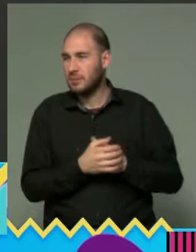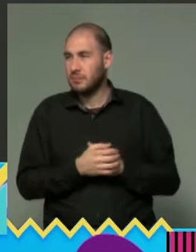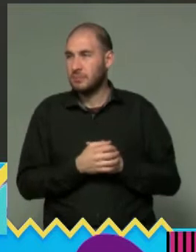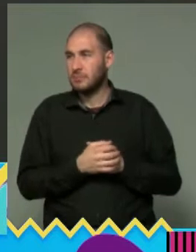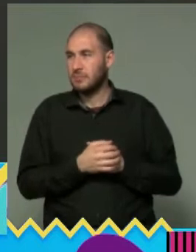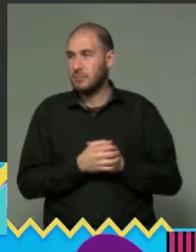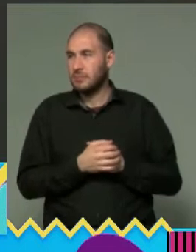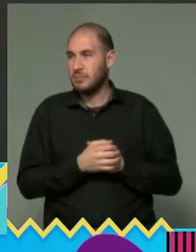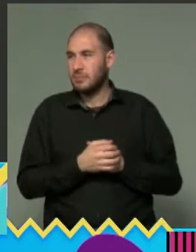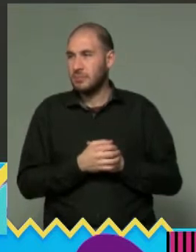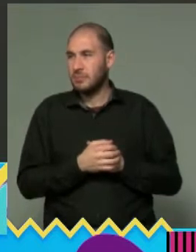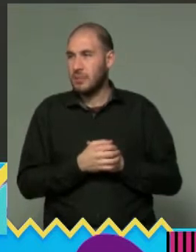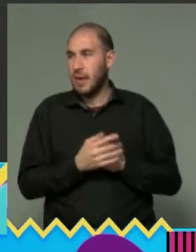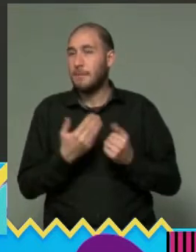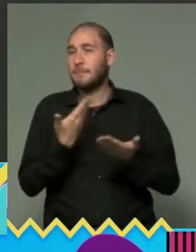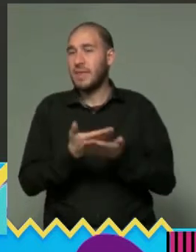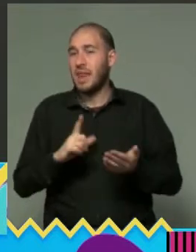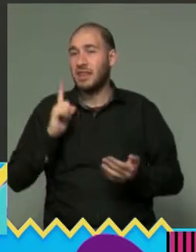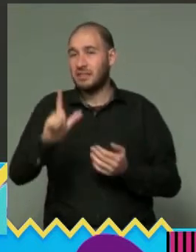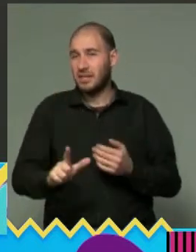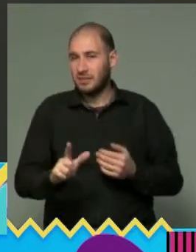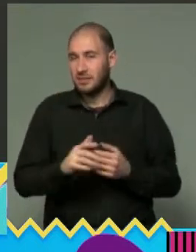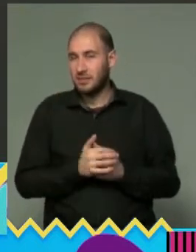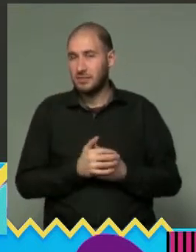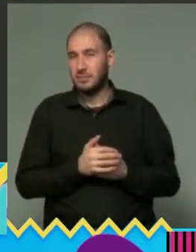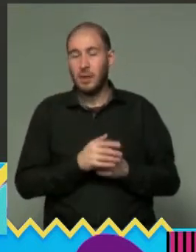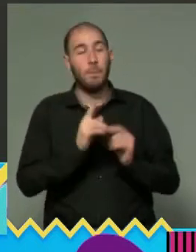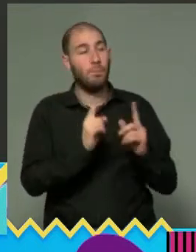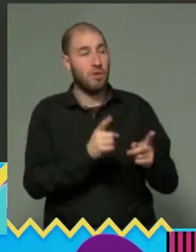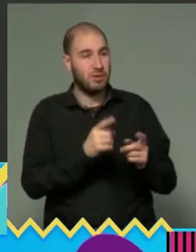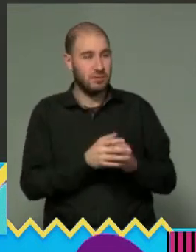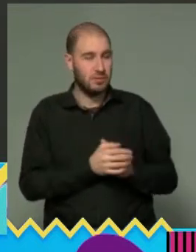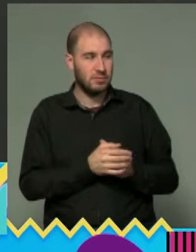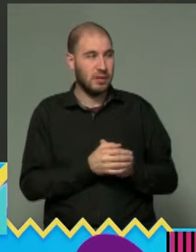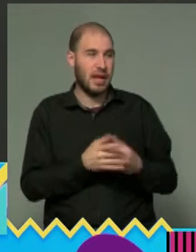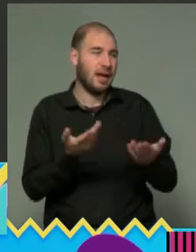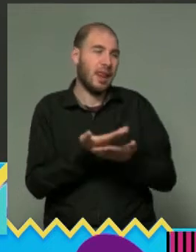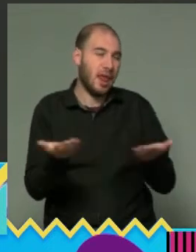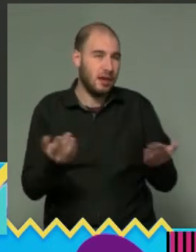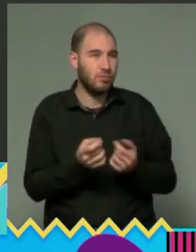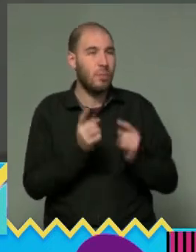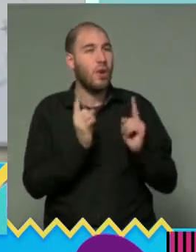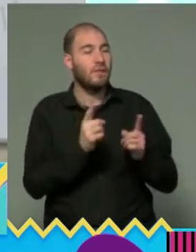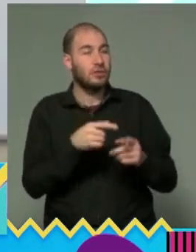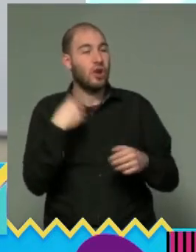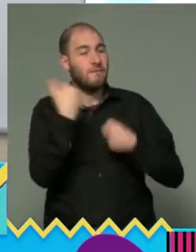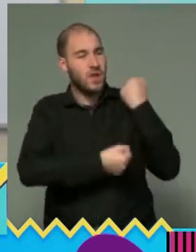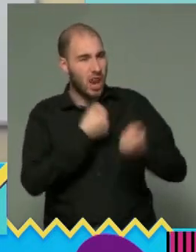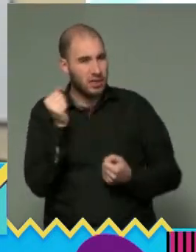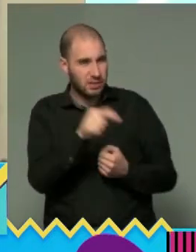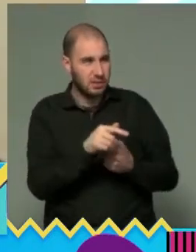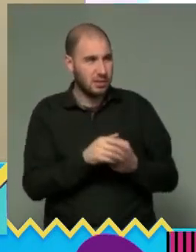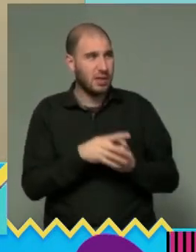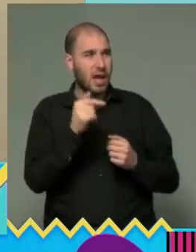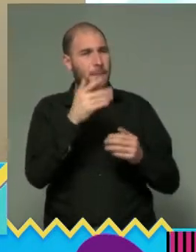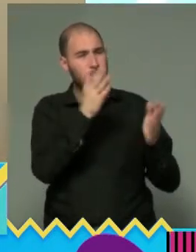hay pedidos de licencias por parte de estos... Cuando el docente, a ver, normalmente cuando el docente es agredido, entra en todo